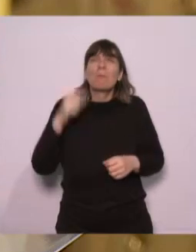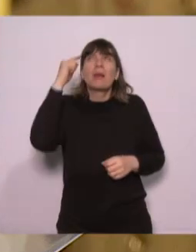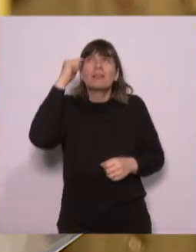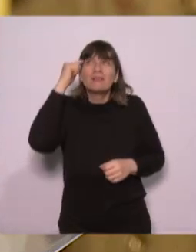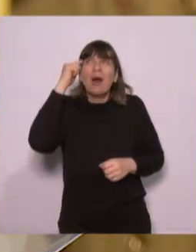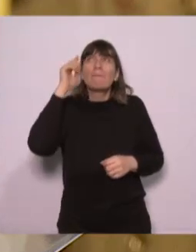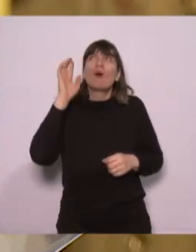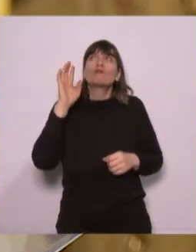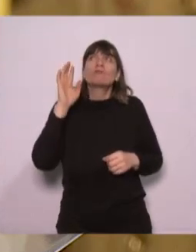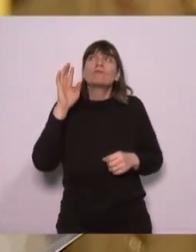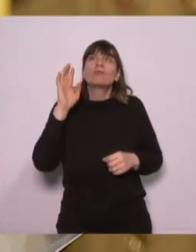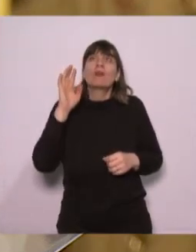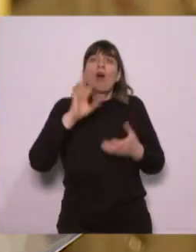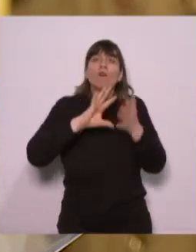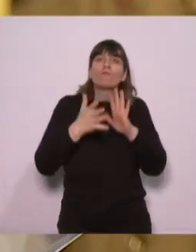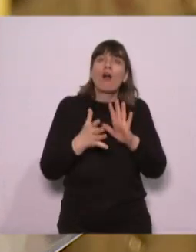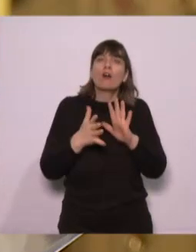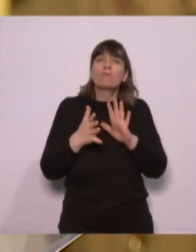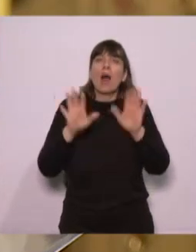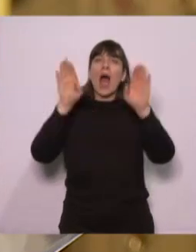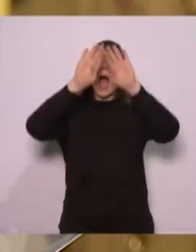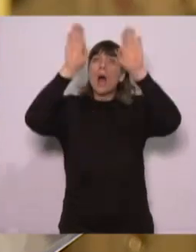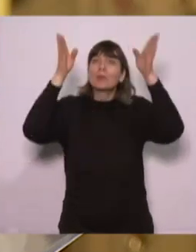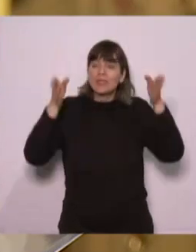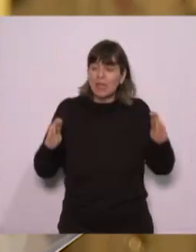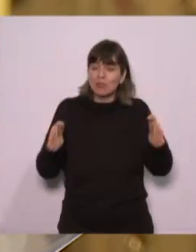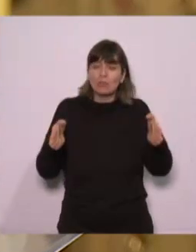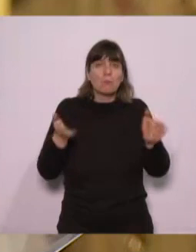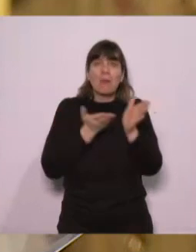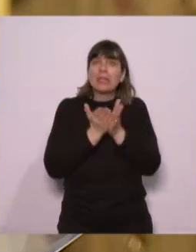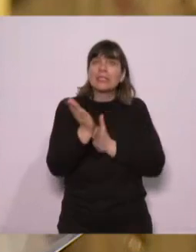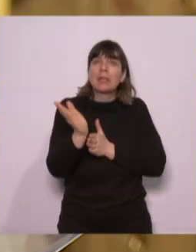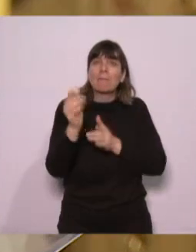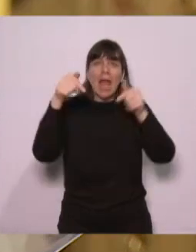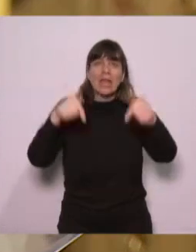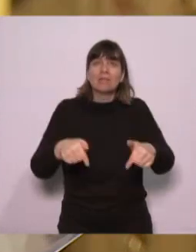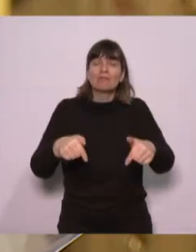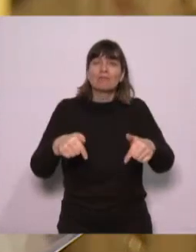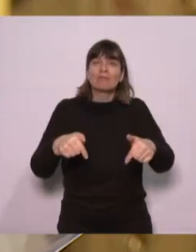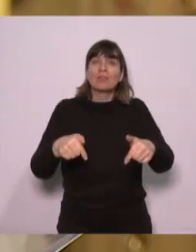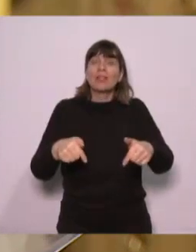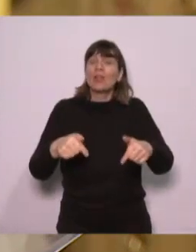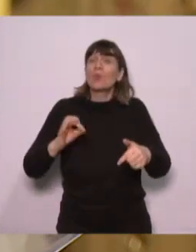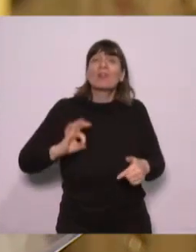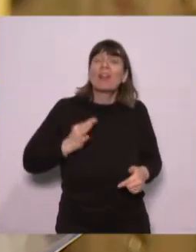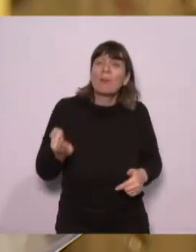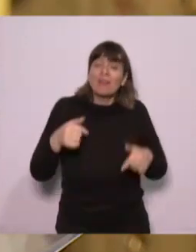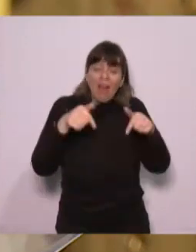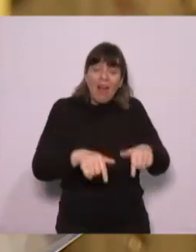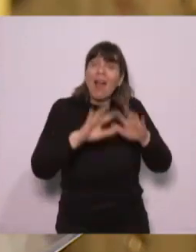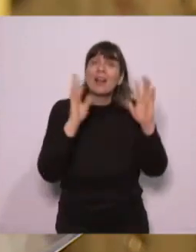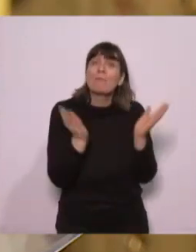como si fuese una habitación definitiva, mientras que es nuestra vida en la